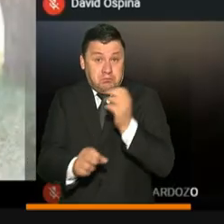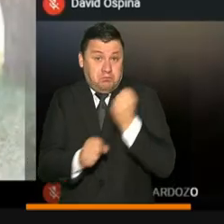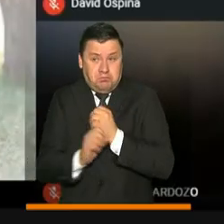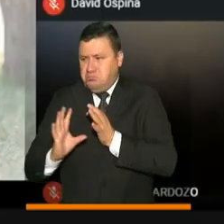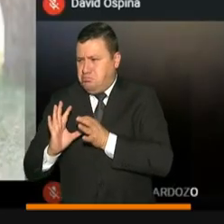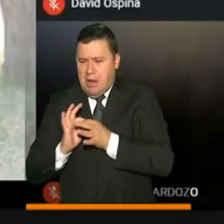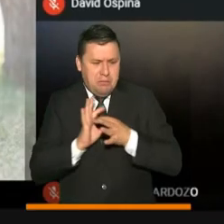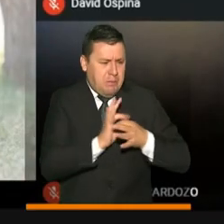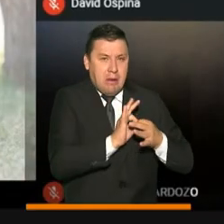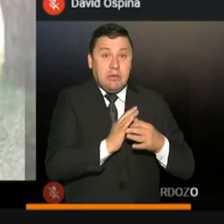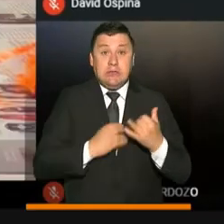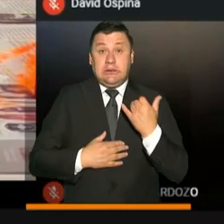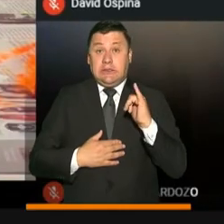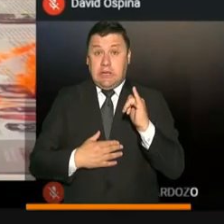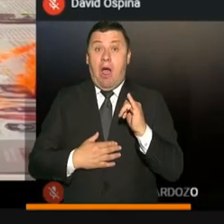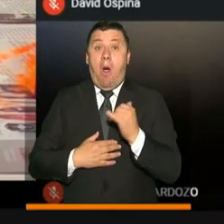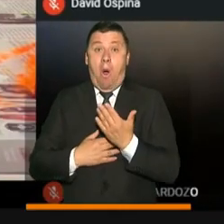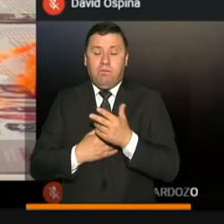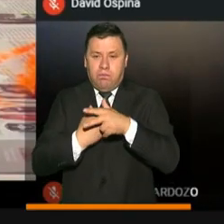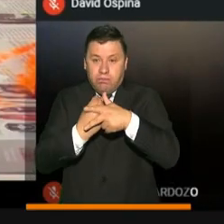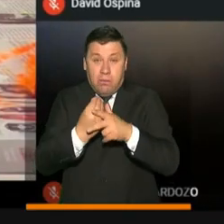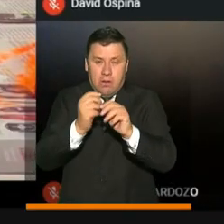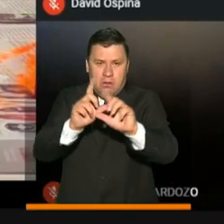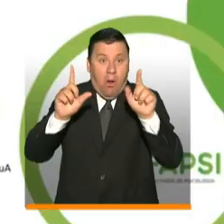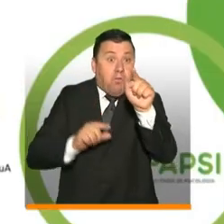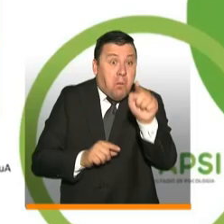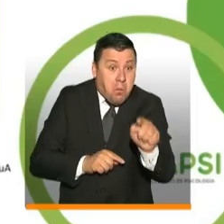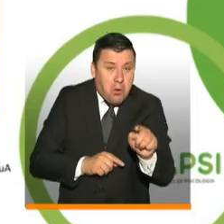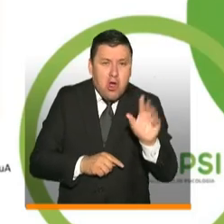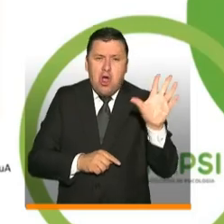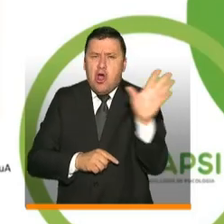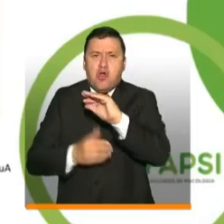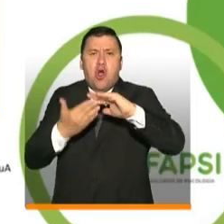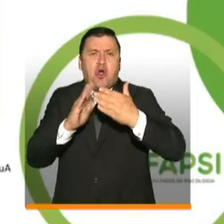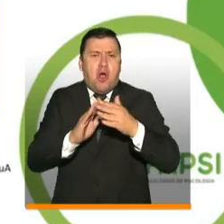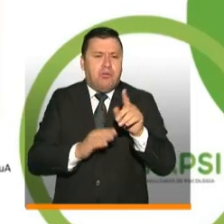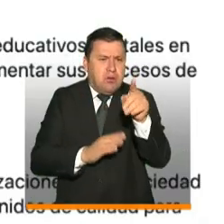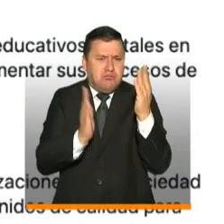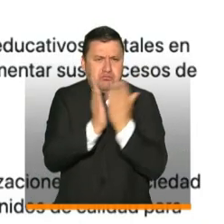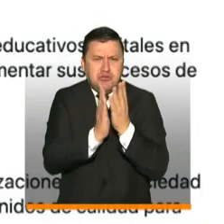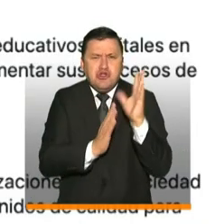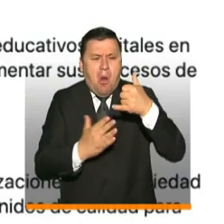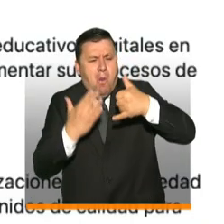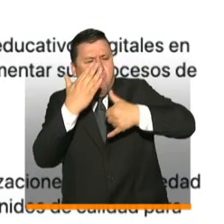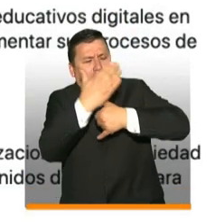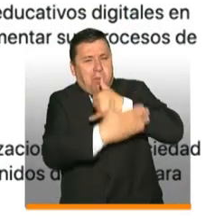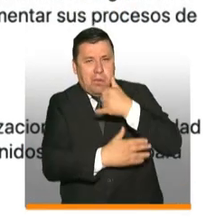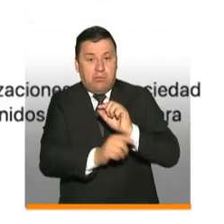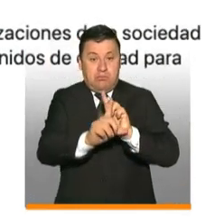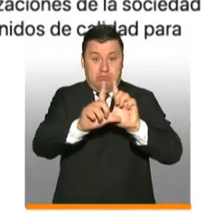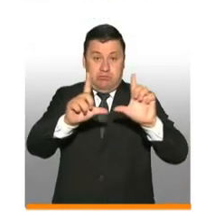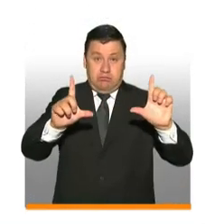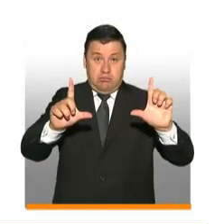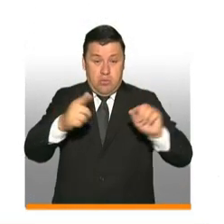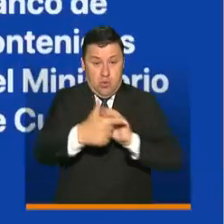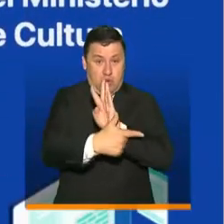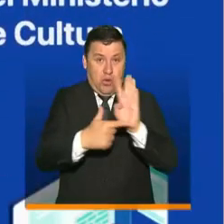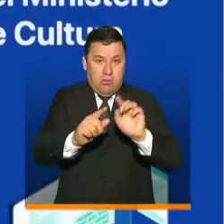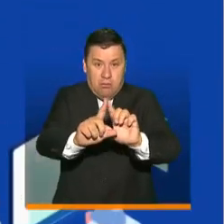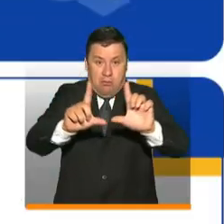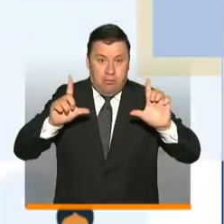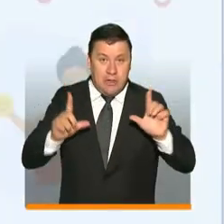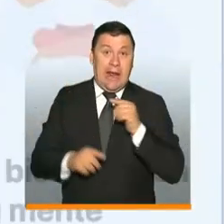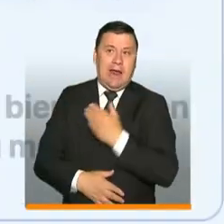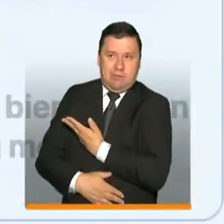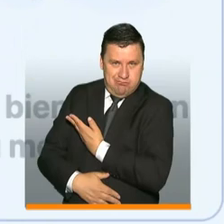en equipo, ya se cuenta con materiales que están a disposición de todas las comunidades académicas del país en la plataforma Aprender Digital